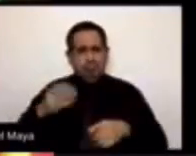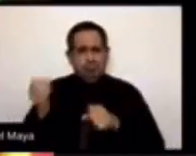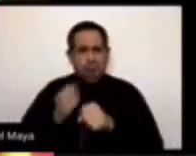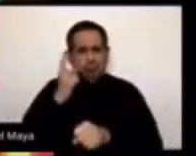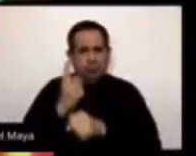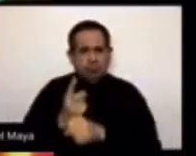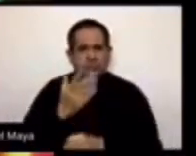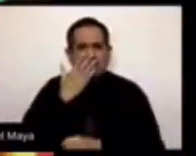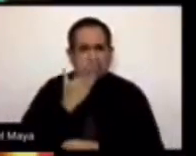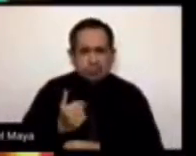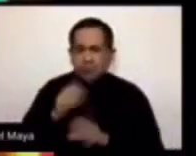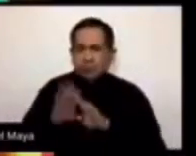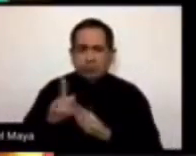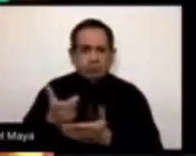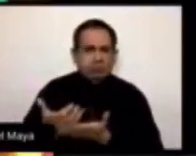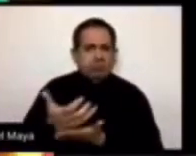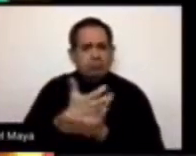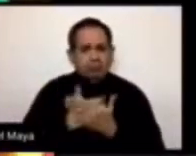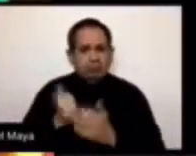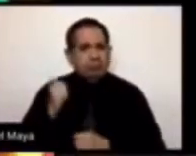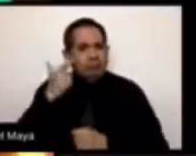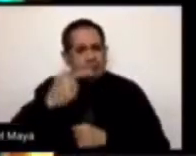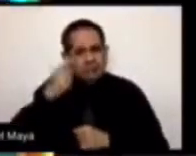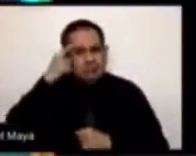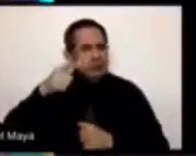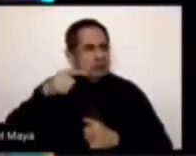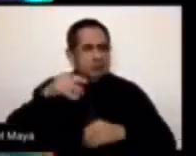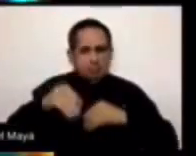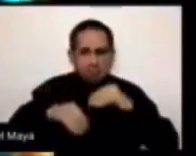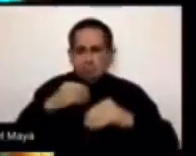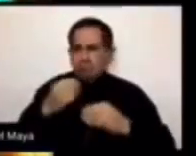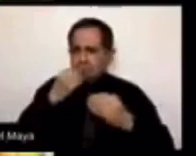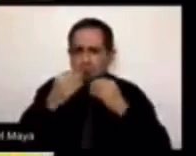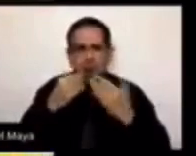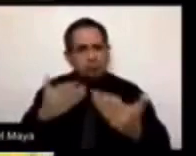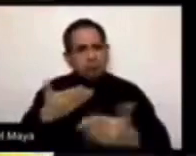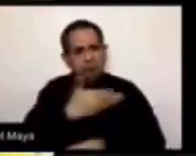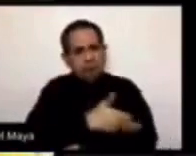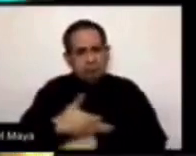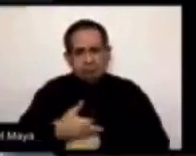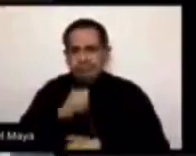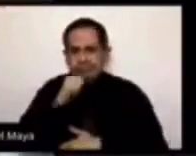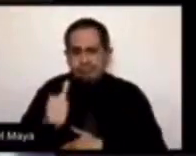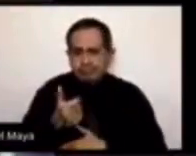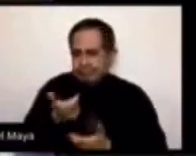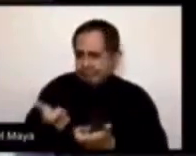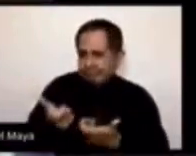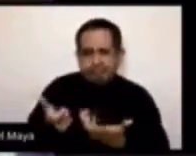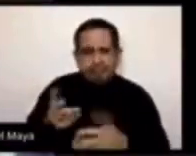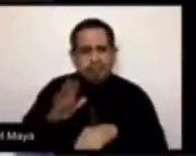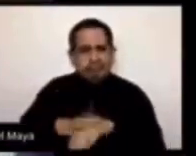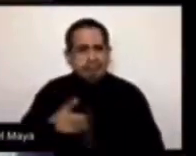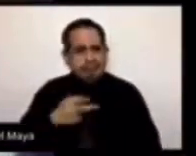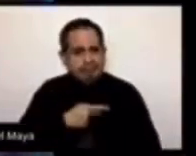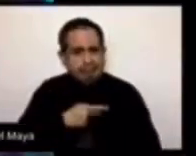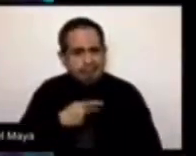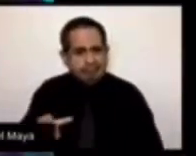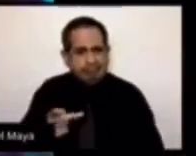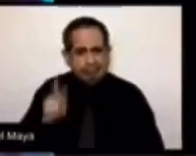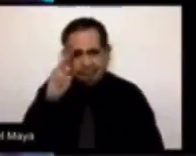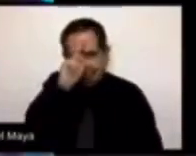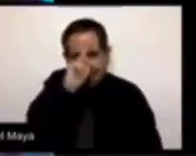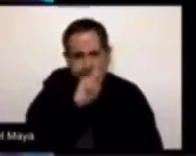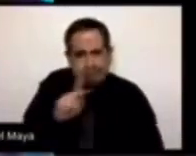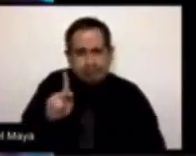de un ingreso que les permitiera poder alimentar a sus familias, dejándolos en pobreza y en los peores escenarios